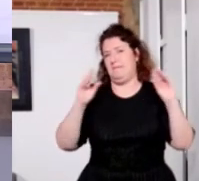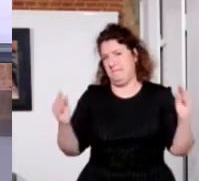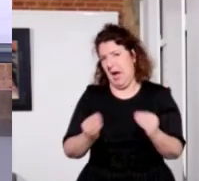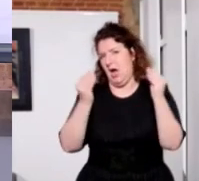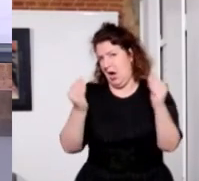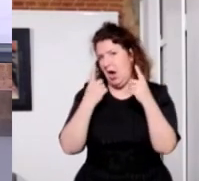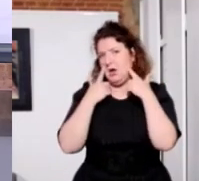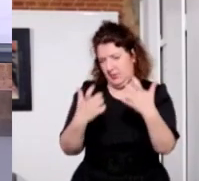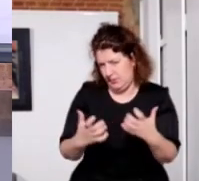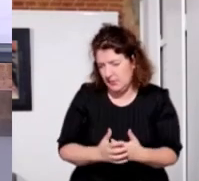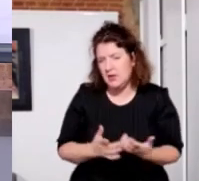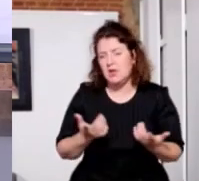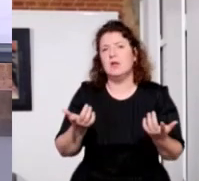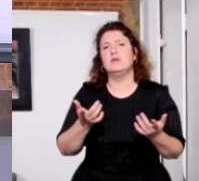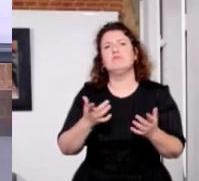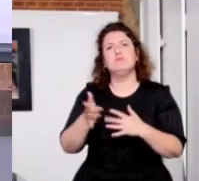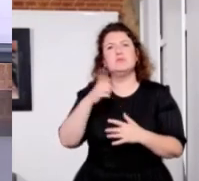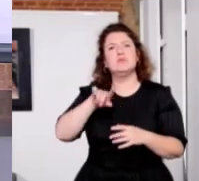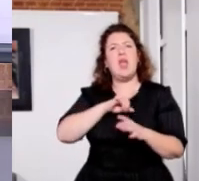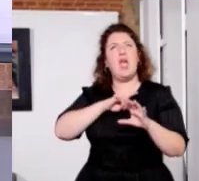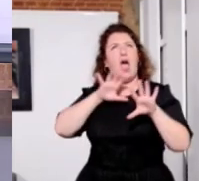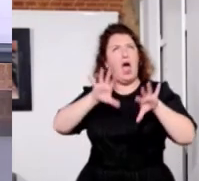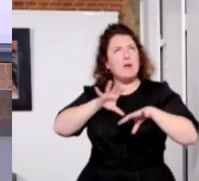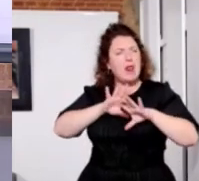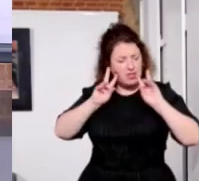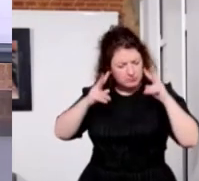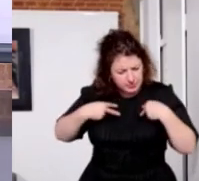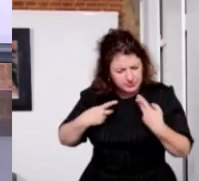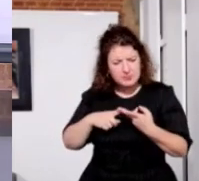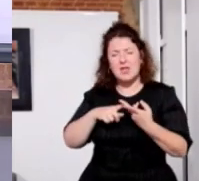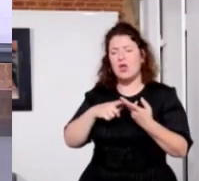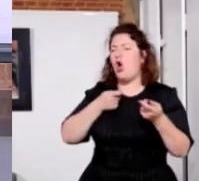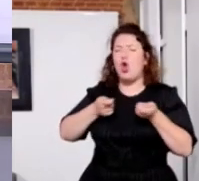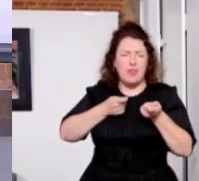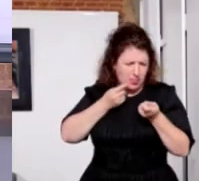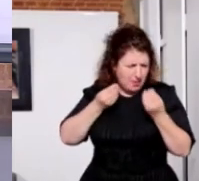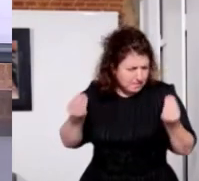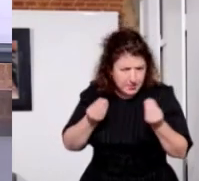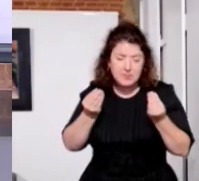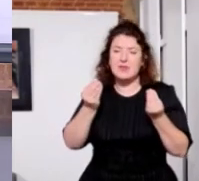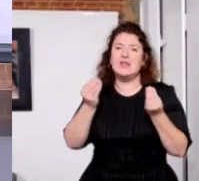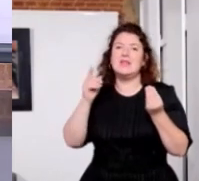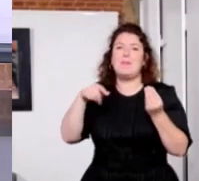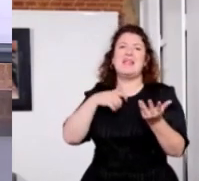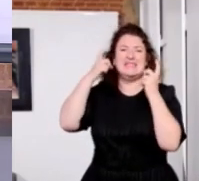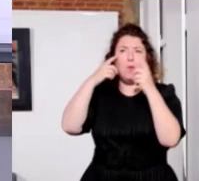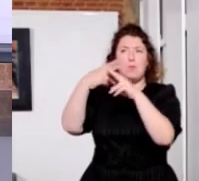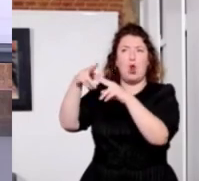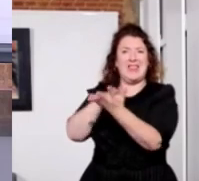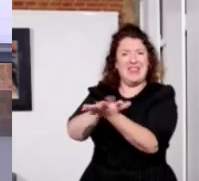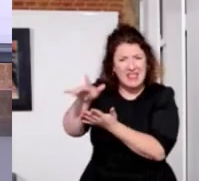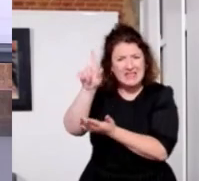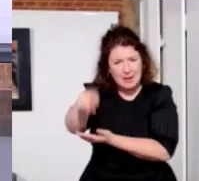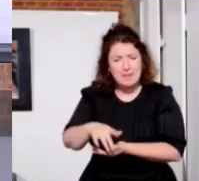que han tenido una mayor capacidad de incidencia, de aprendizaje, de coordinación, mil cosas buenísimas. Pero cuidado, y vayamos a veces